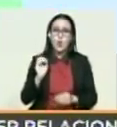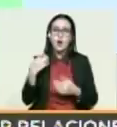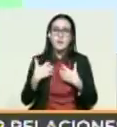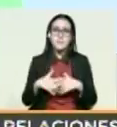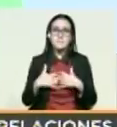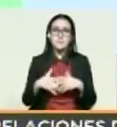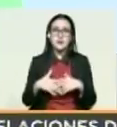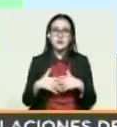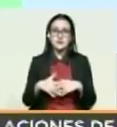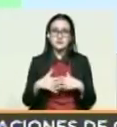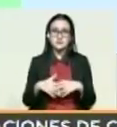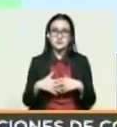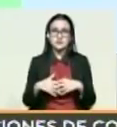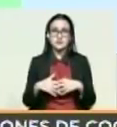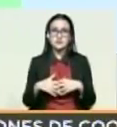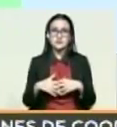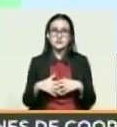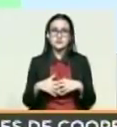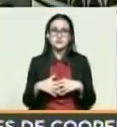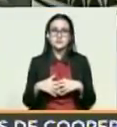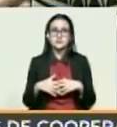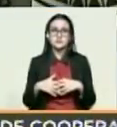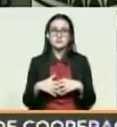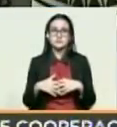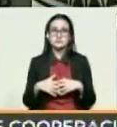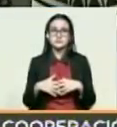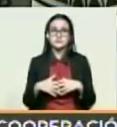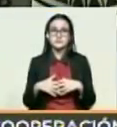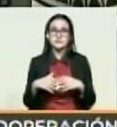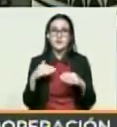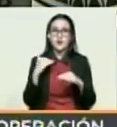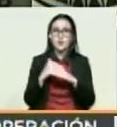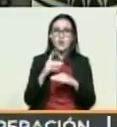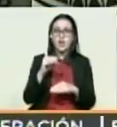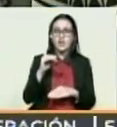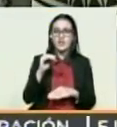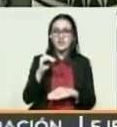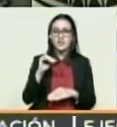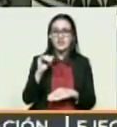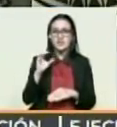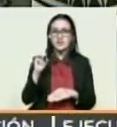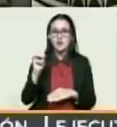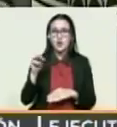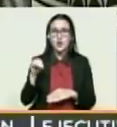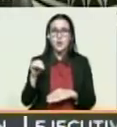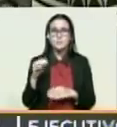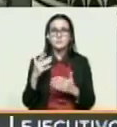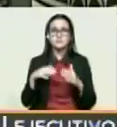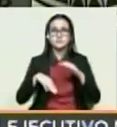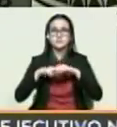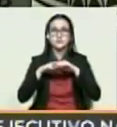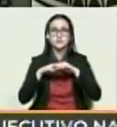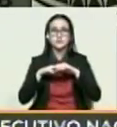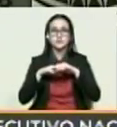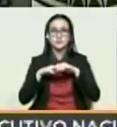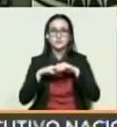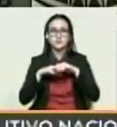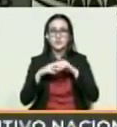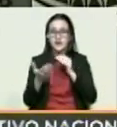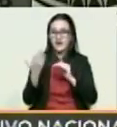es similar al esquema del rincón del convenio cambiaron 38 o sea es decir el di con que estamos derogando